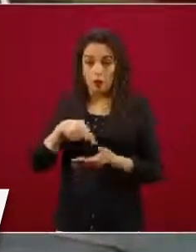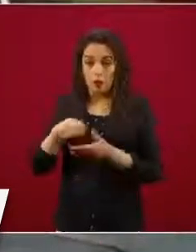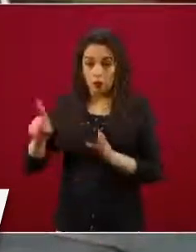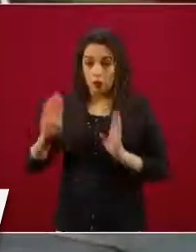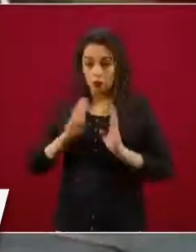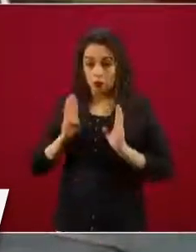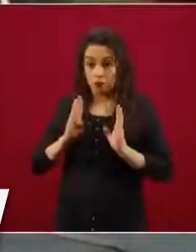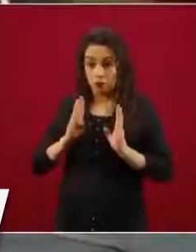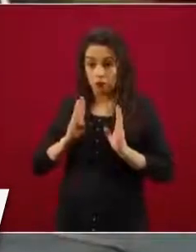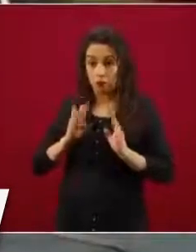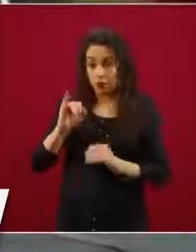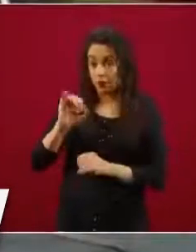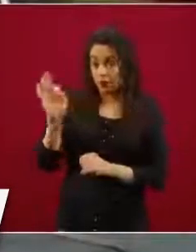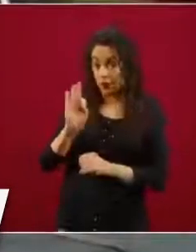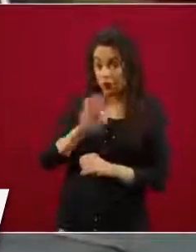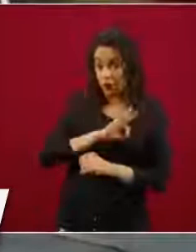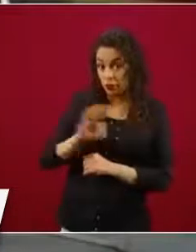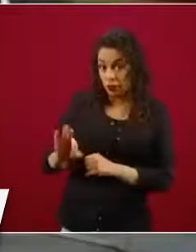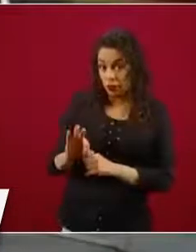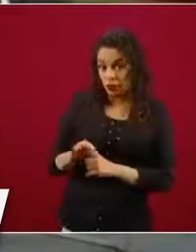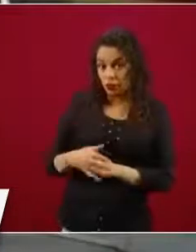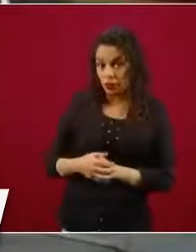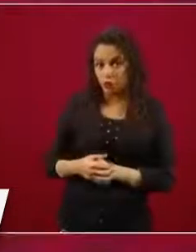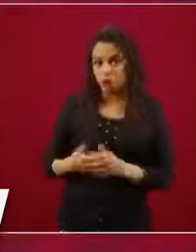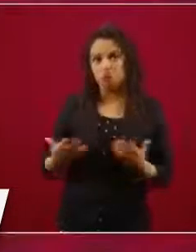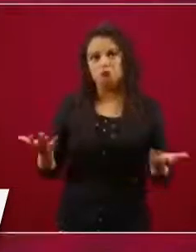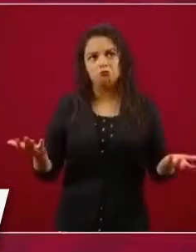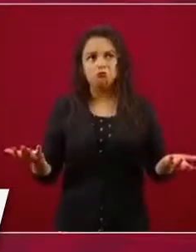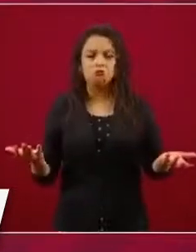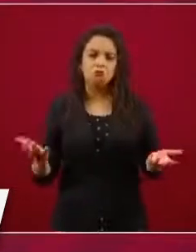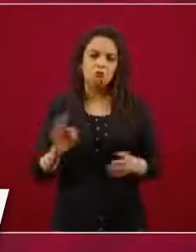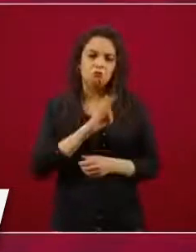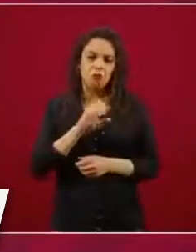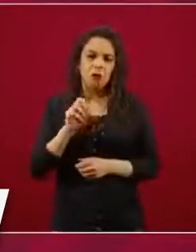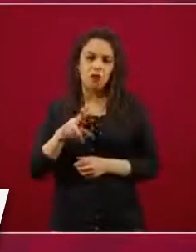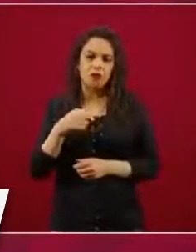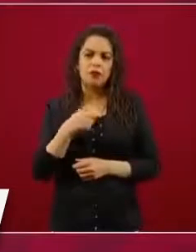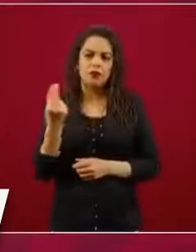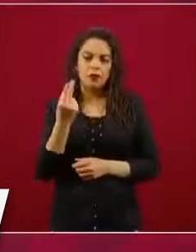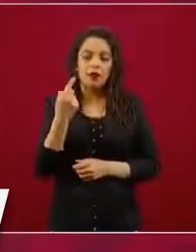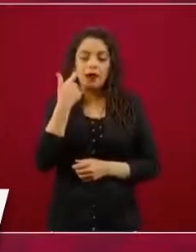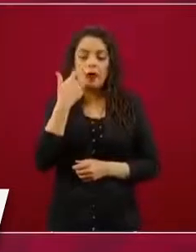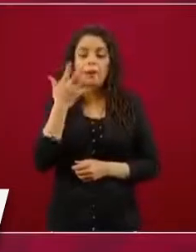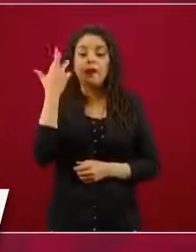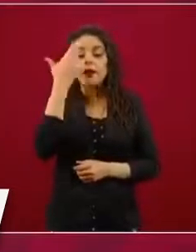sus valoraciones. Puede ser, vamos a analizarlo.